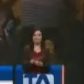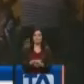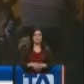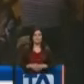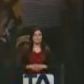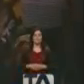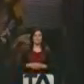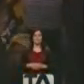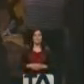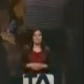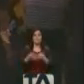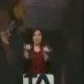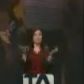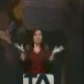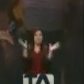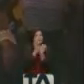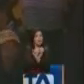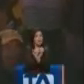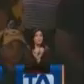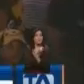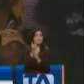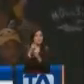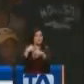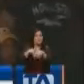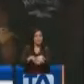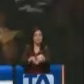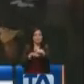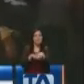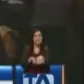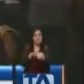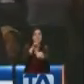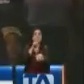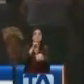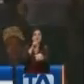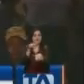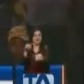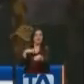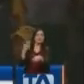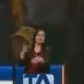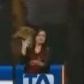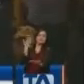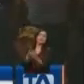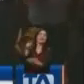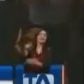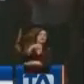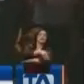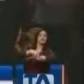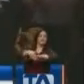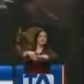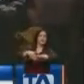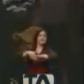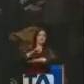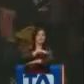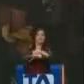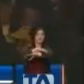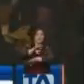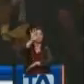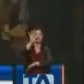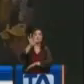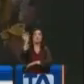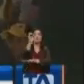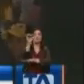a estas horas de la noche la caravana todavía no llega a su punto final que es la intersección de las calles malecón y 9 de octubre donde pronunciará su último discurso